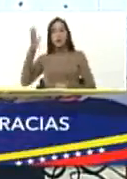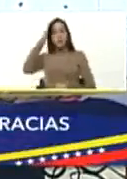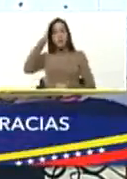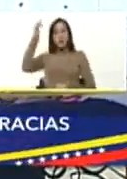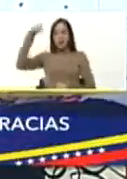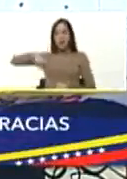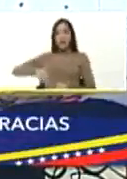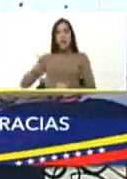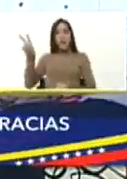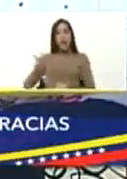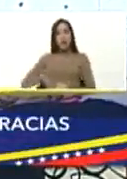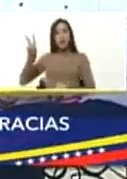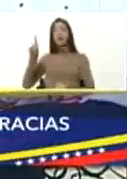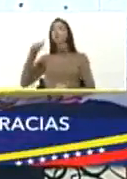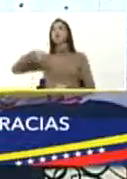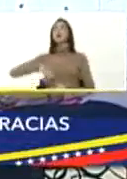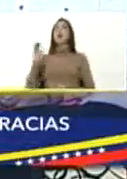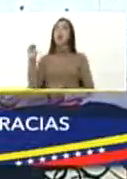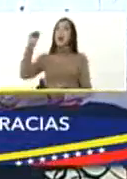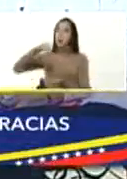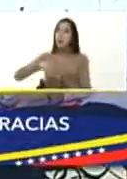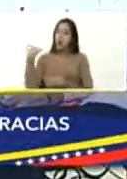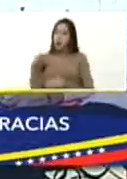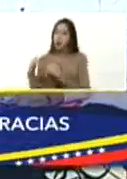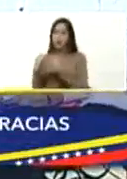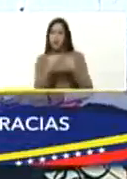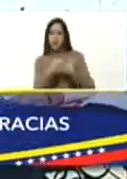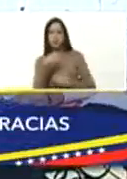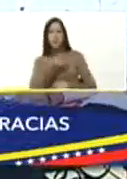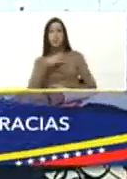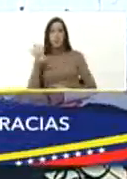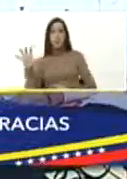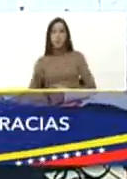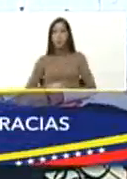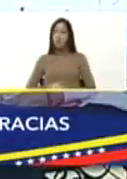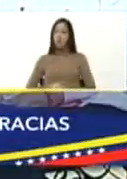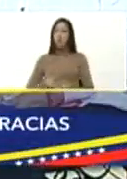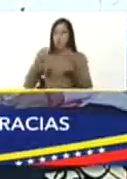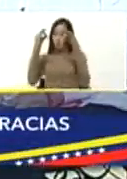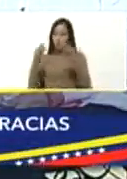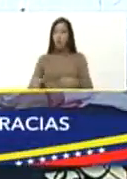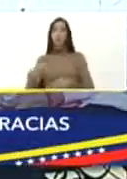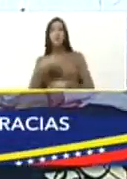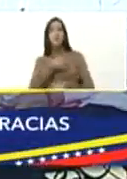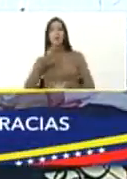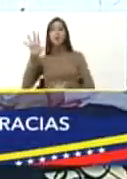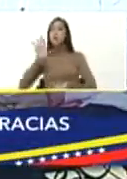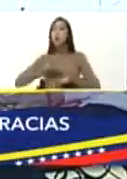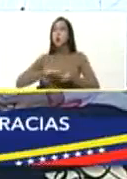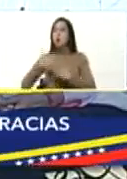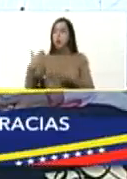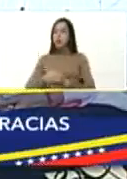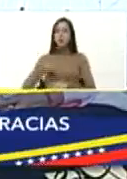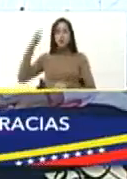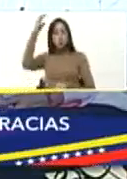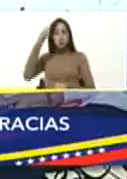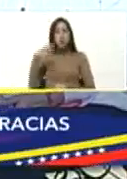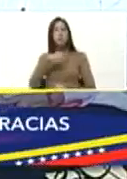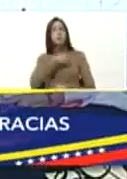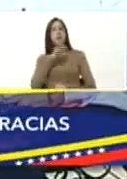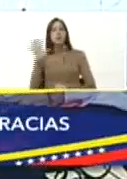La Victoria, Estado de Aragua, hay hogares patriotas, firmemente patriotas, conscientemente